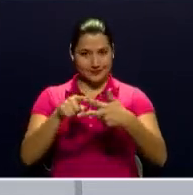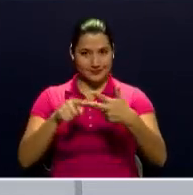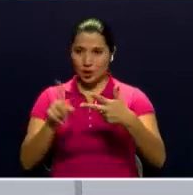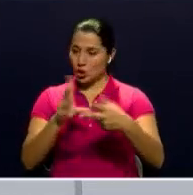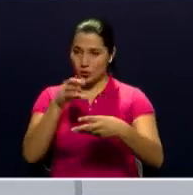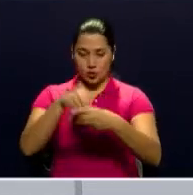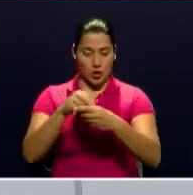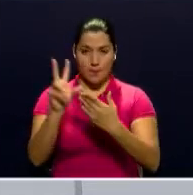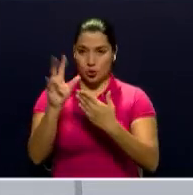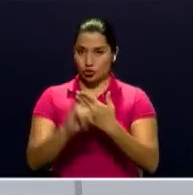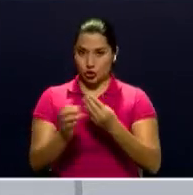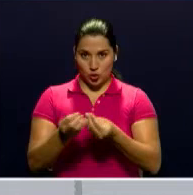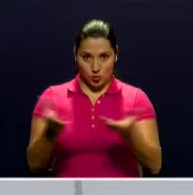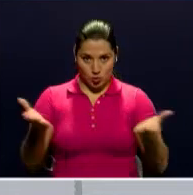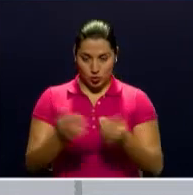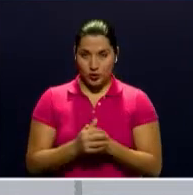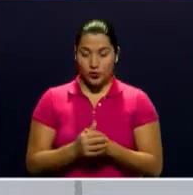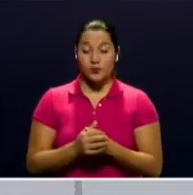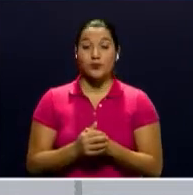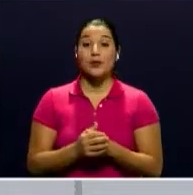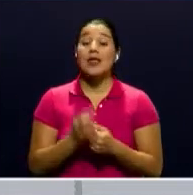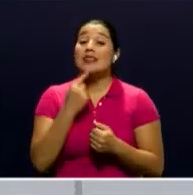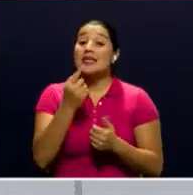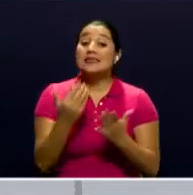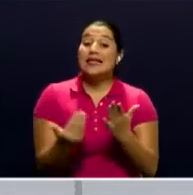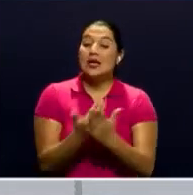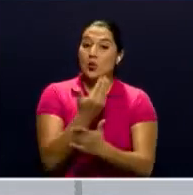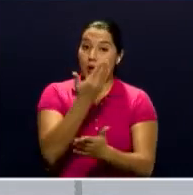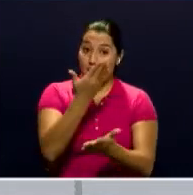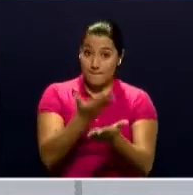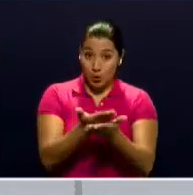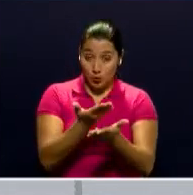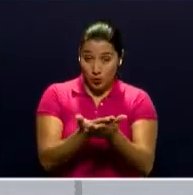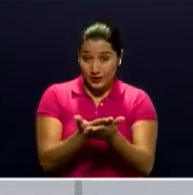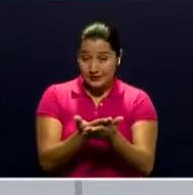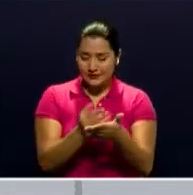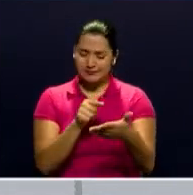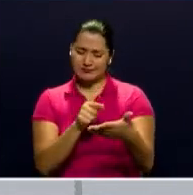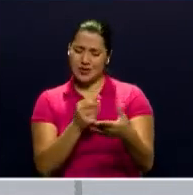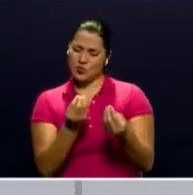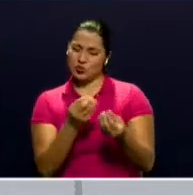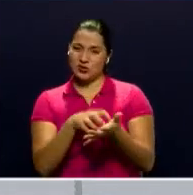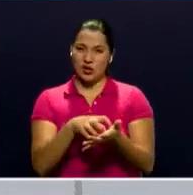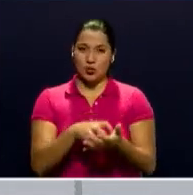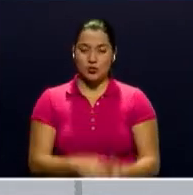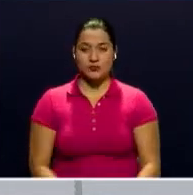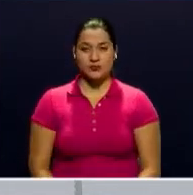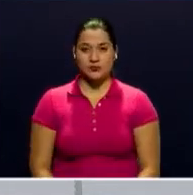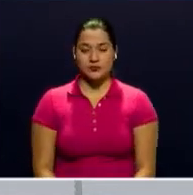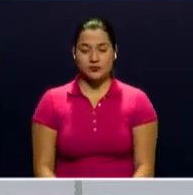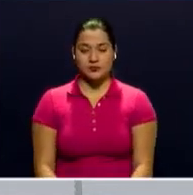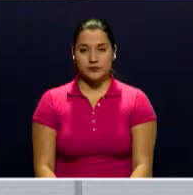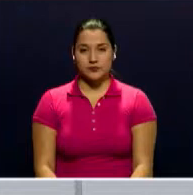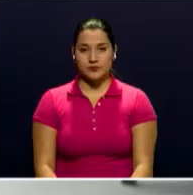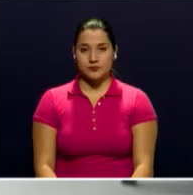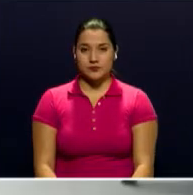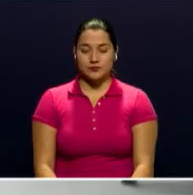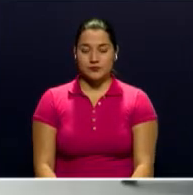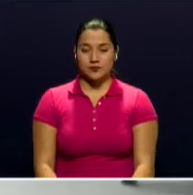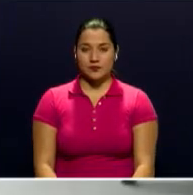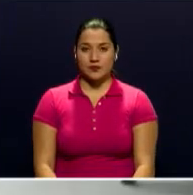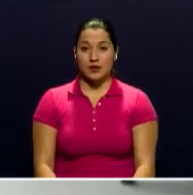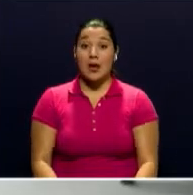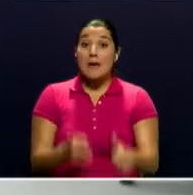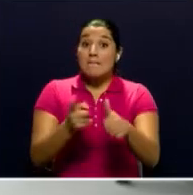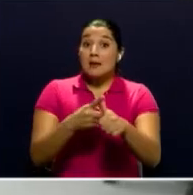parte, la fracción opositora afirma que el nuevo texto de la iniciativa deja muchos vacíos y dudas. Aunque